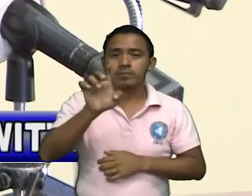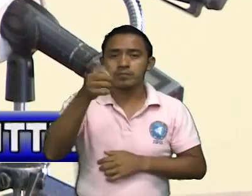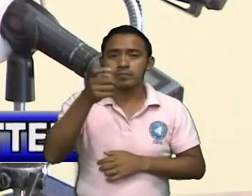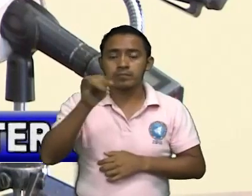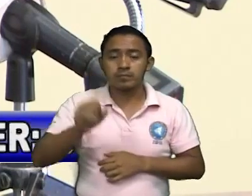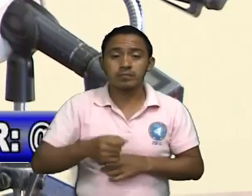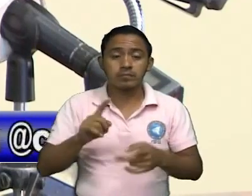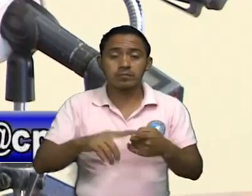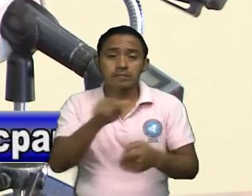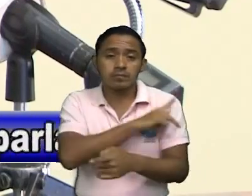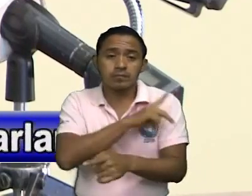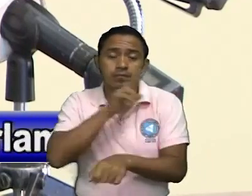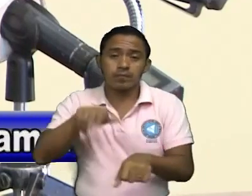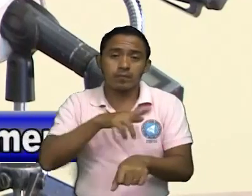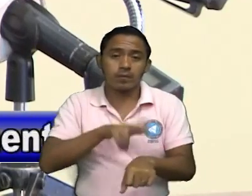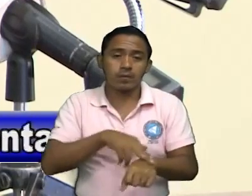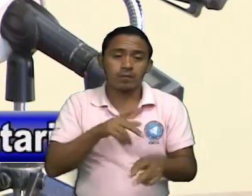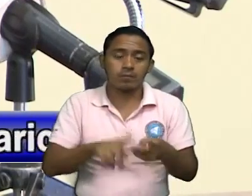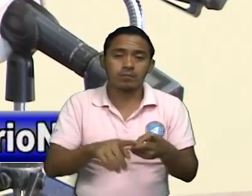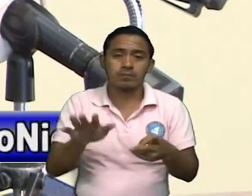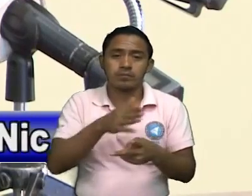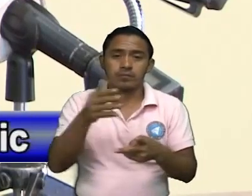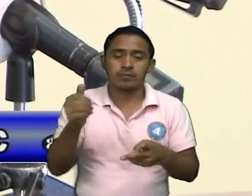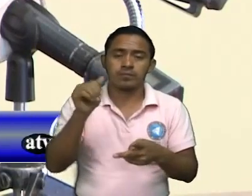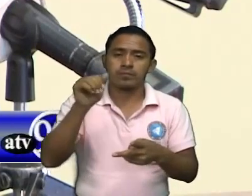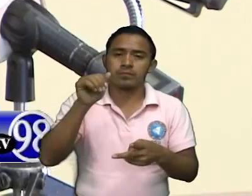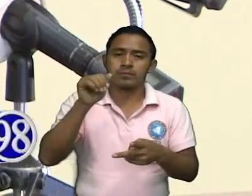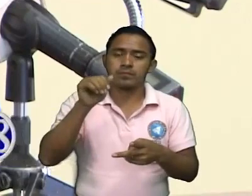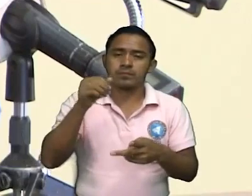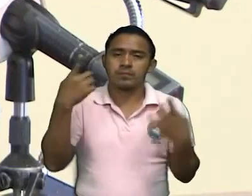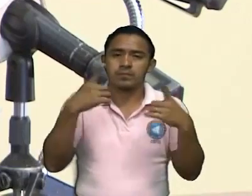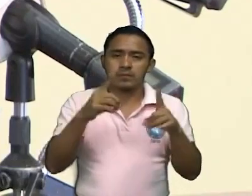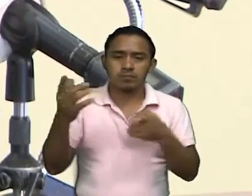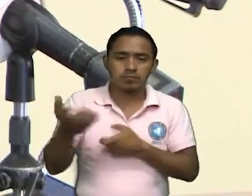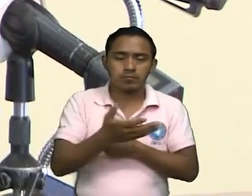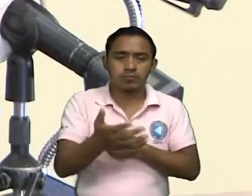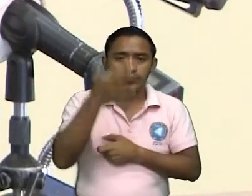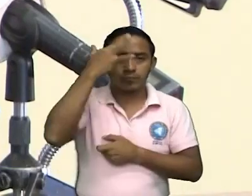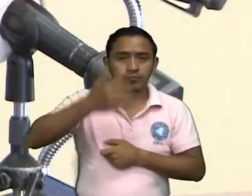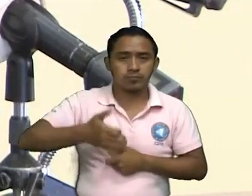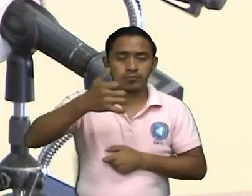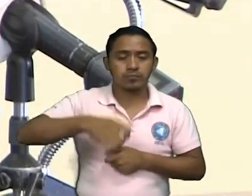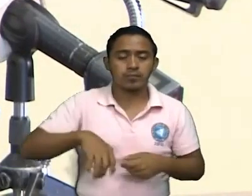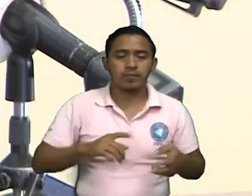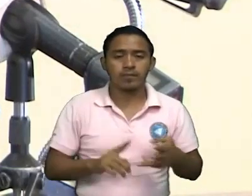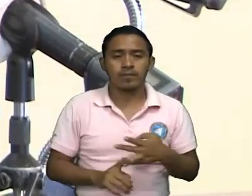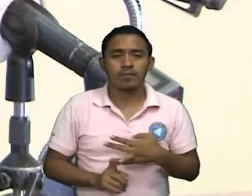la Policía Nacional como de la Dirección General de Bomberos,